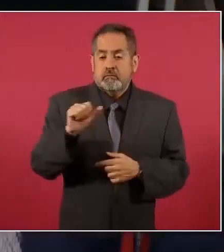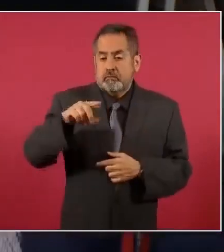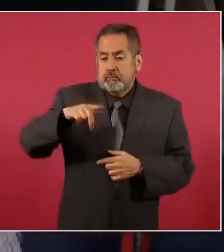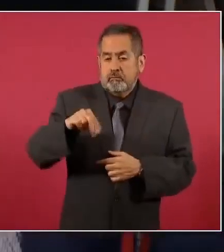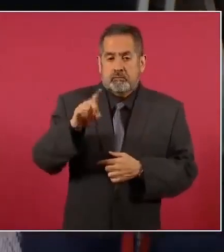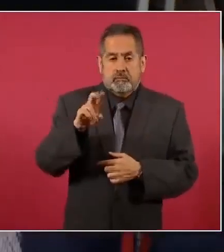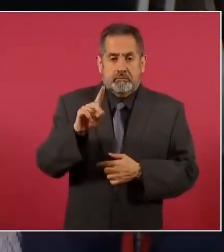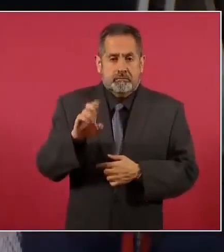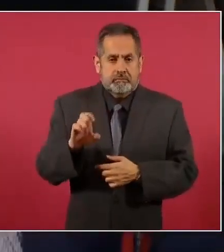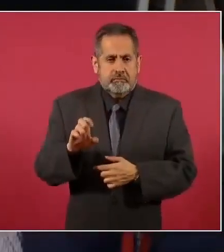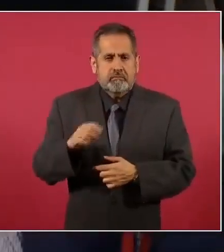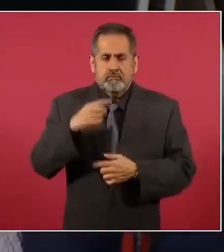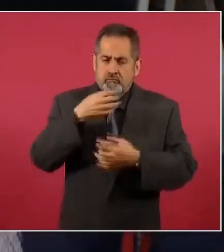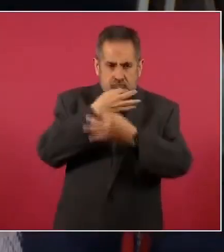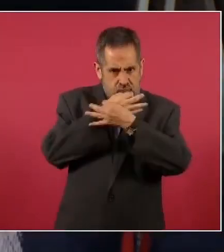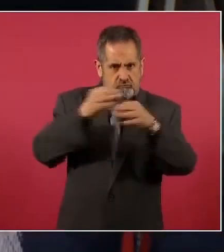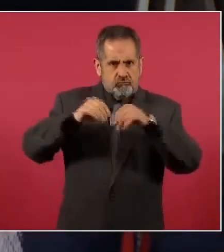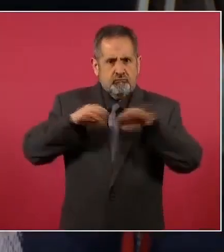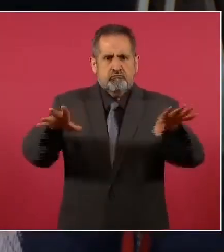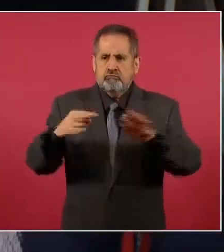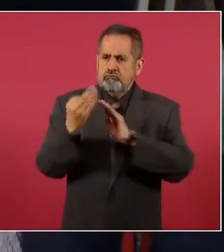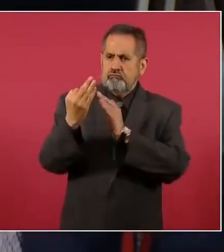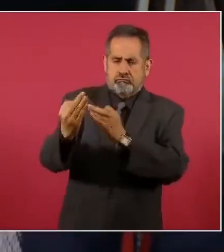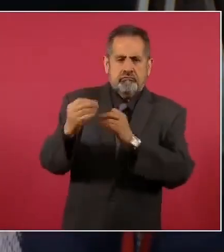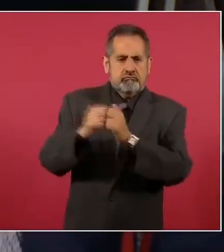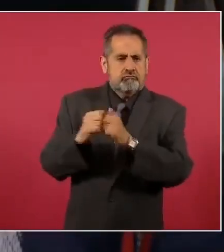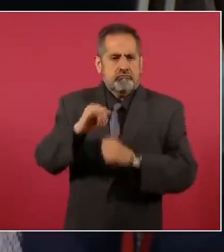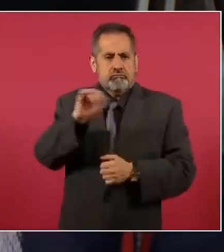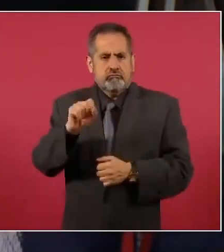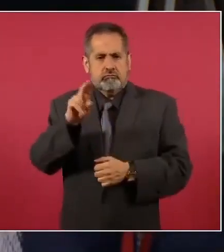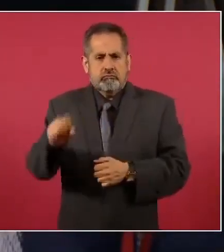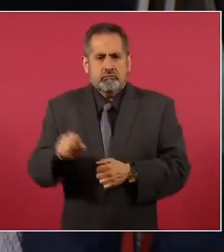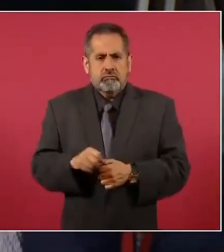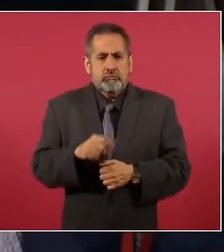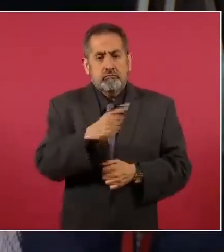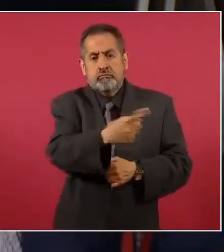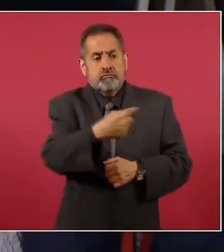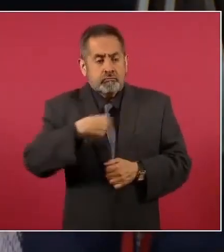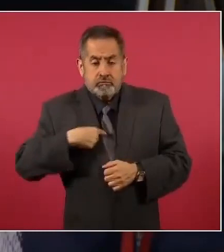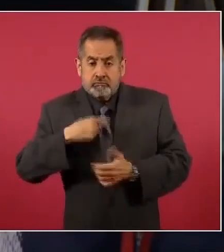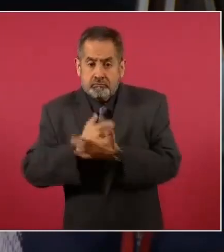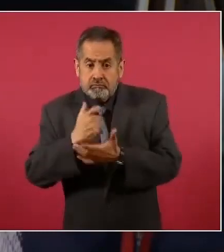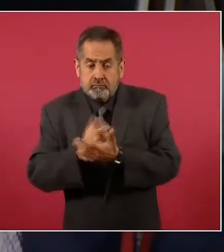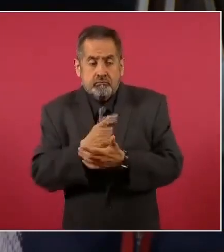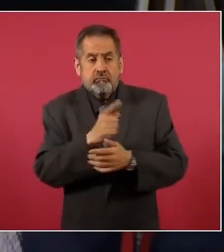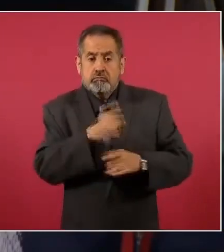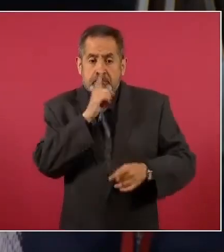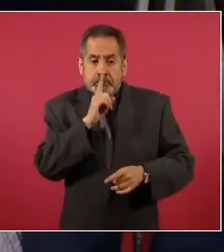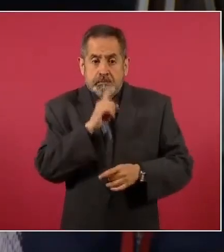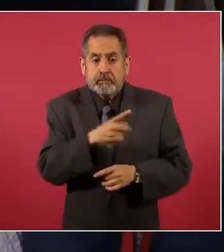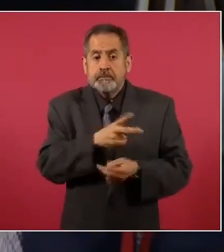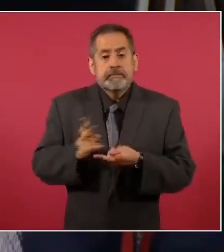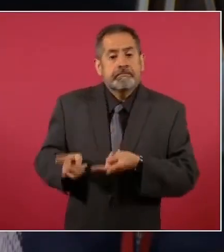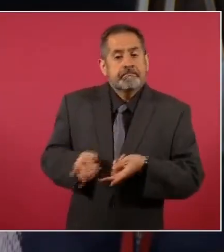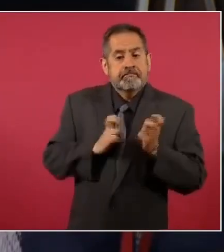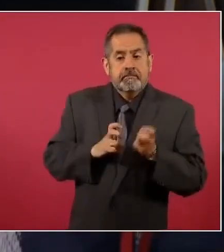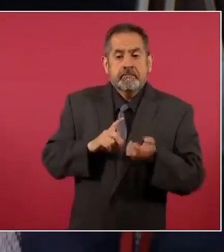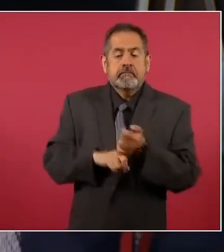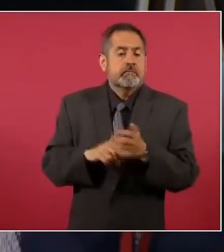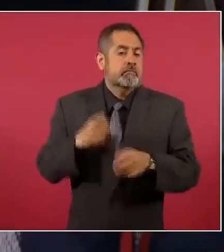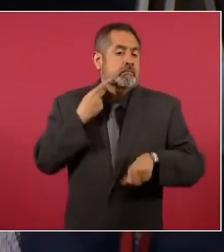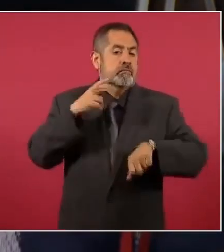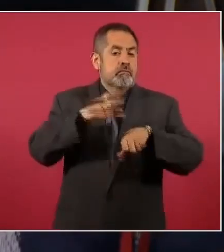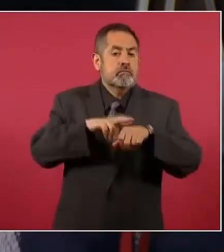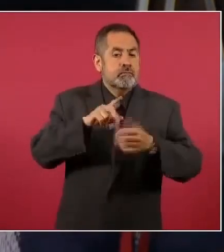lo voy a revelar frente a Jesús y a usted, para amenazarnos o callarnos, sustrajo documentos internos de la Procuraduría